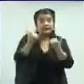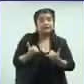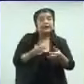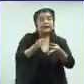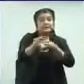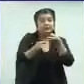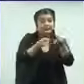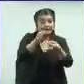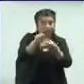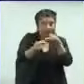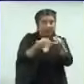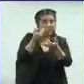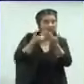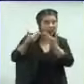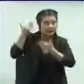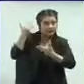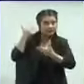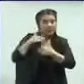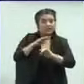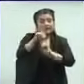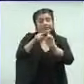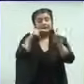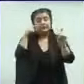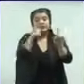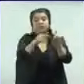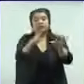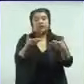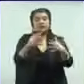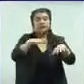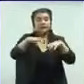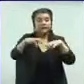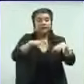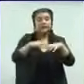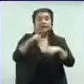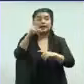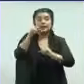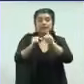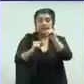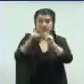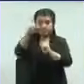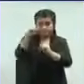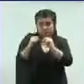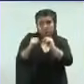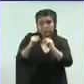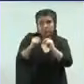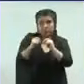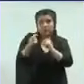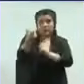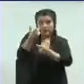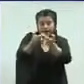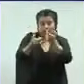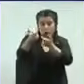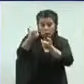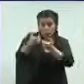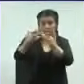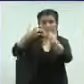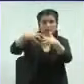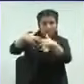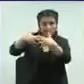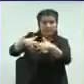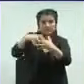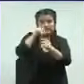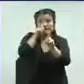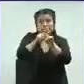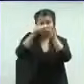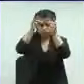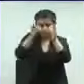indicaba anteriormente, se enfocan en los eventos de licitación y cotización que contribuyen a asegurar que